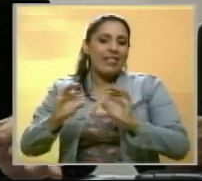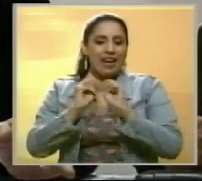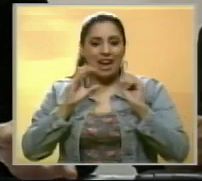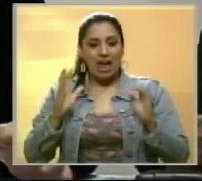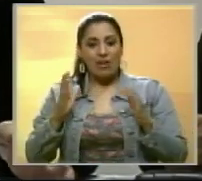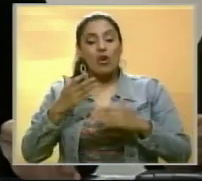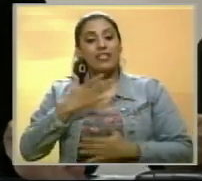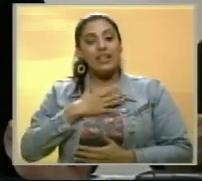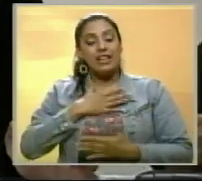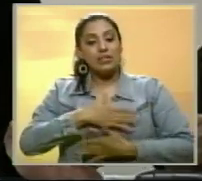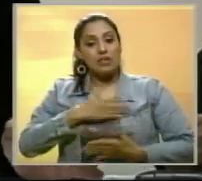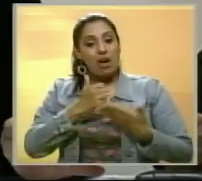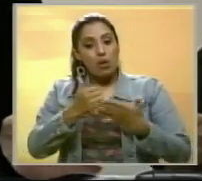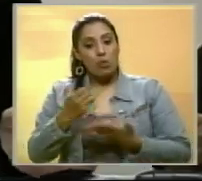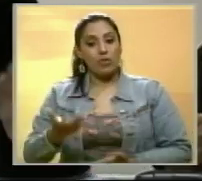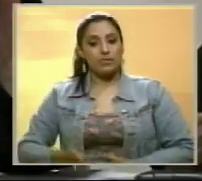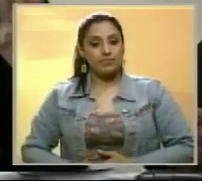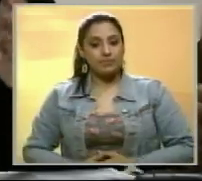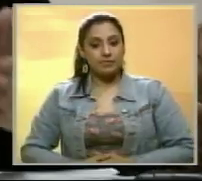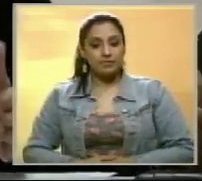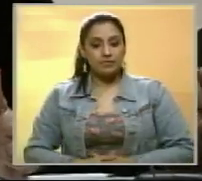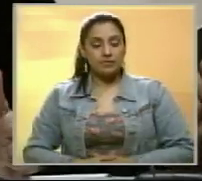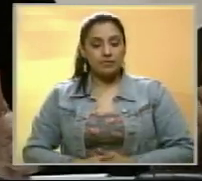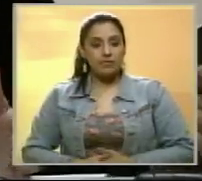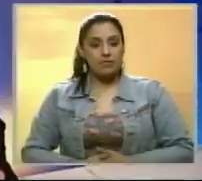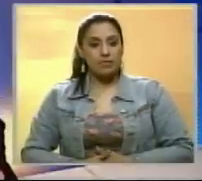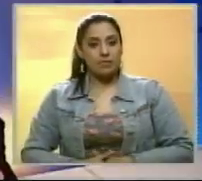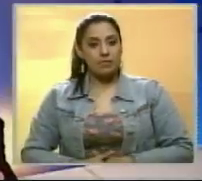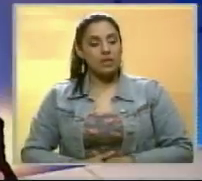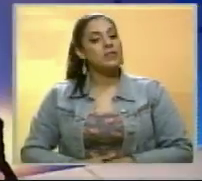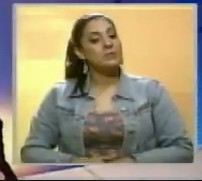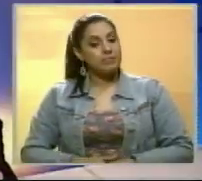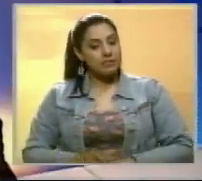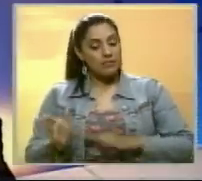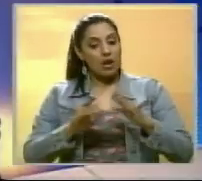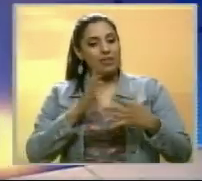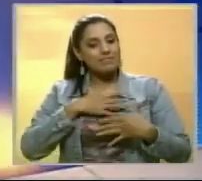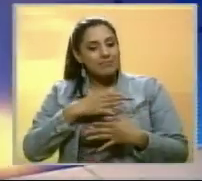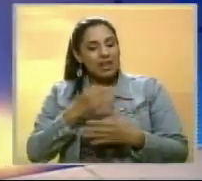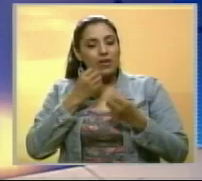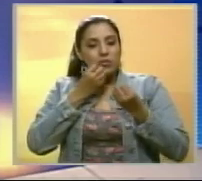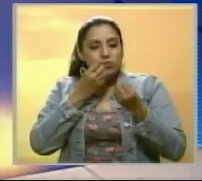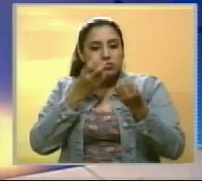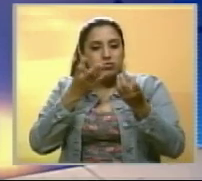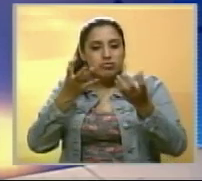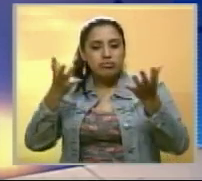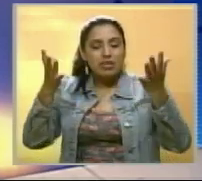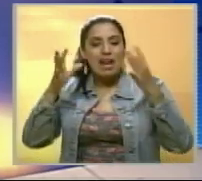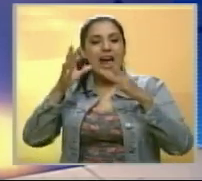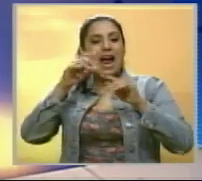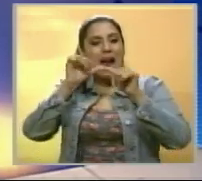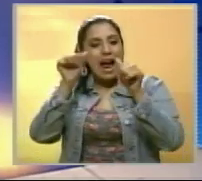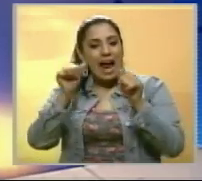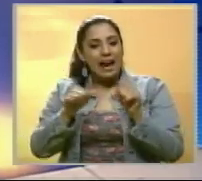concretas que satisfagan sus exigencias. Y con la intención de difundir las artes escénicas, Fundarte